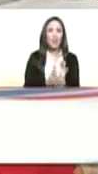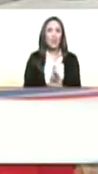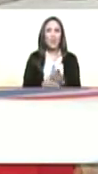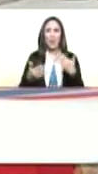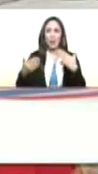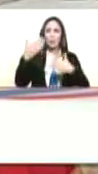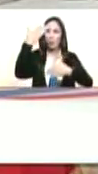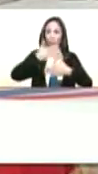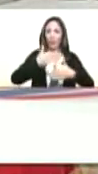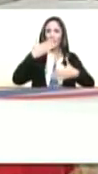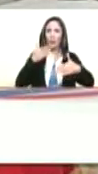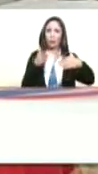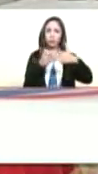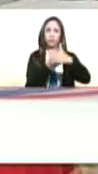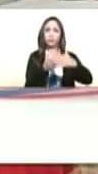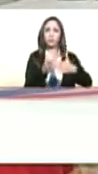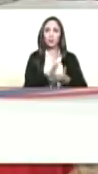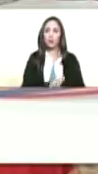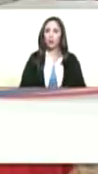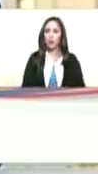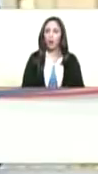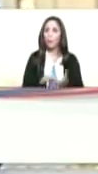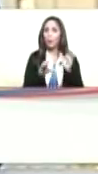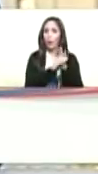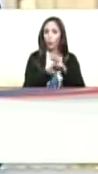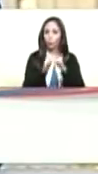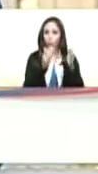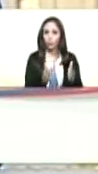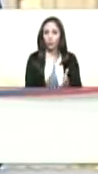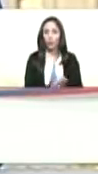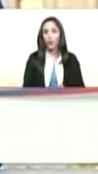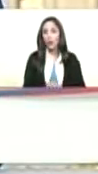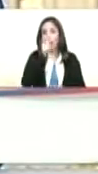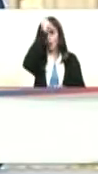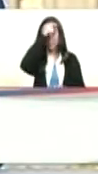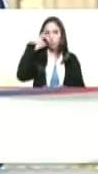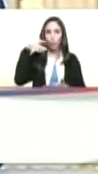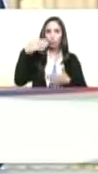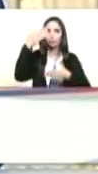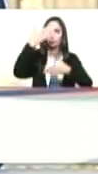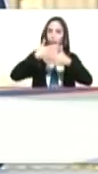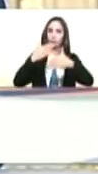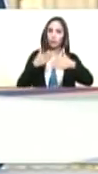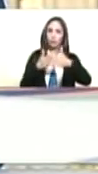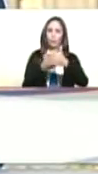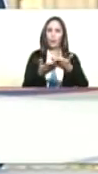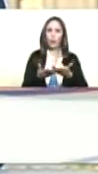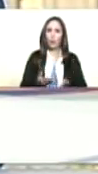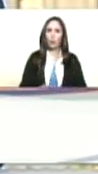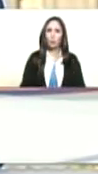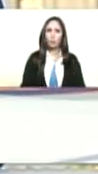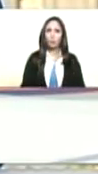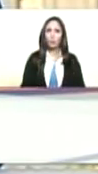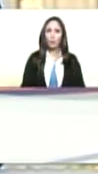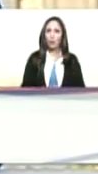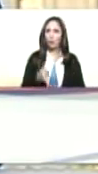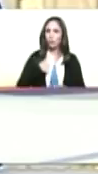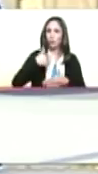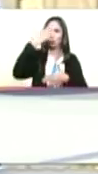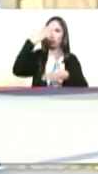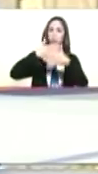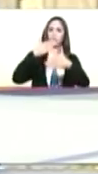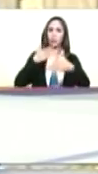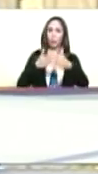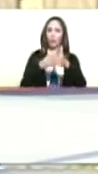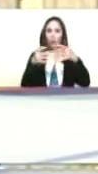mí, por impulsar la Asamblea Nacional Constituyente, Donald Trump me sancionó, soy un sancionado, ¿qué